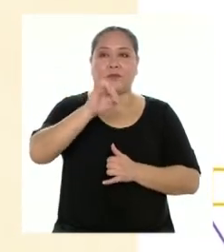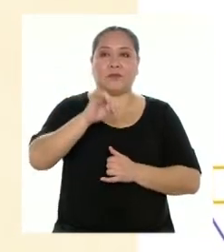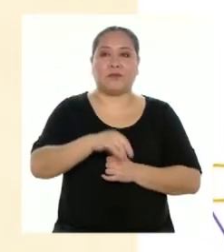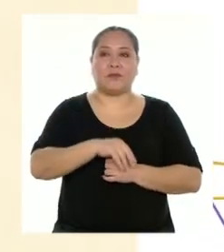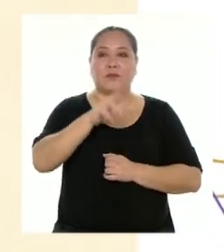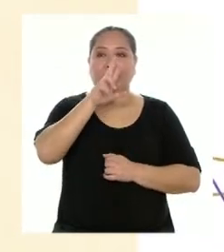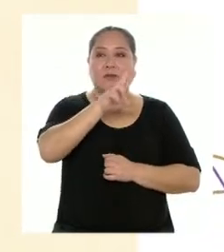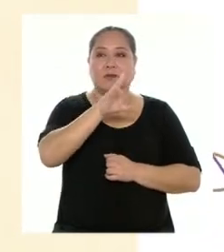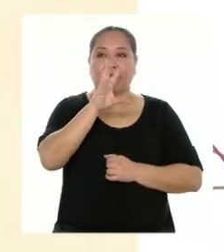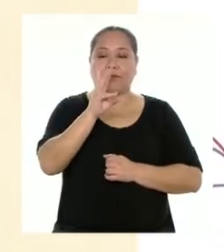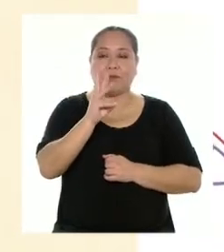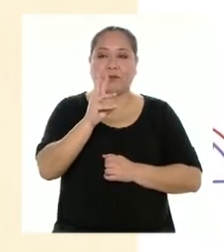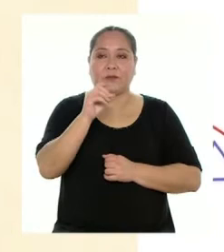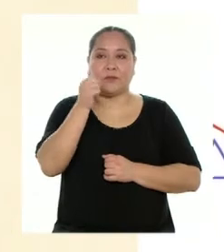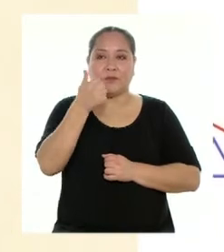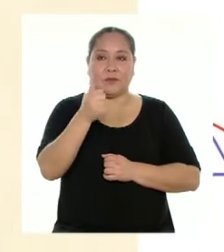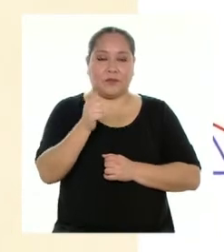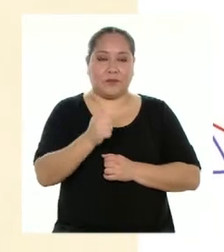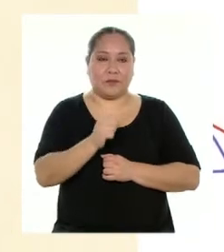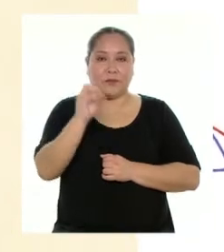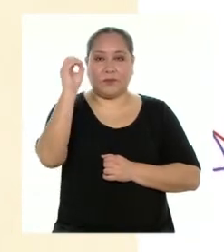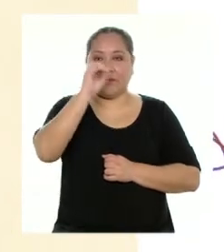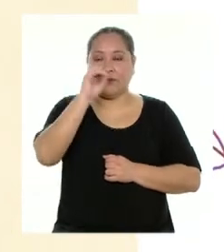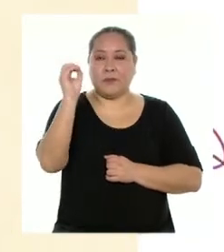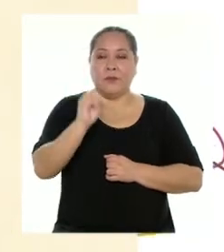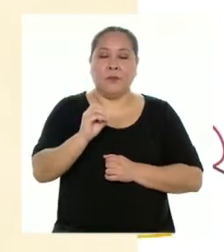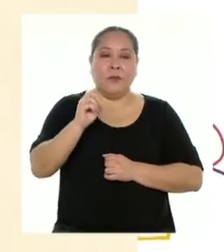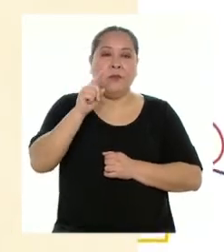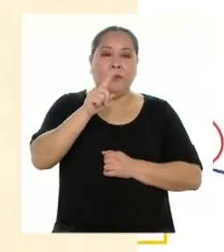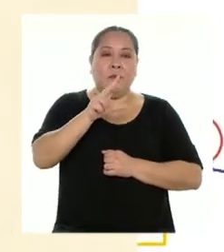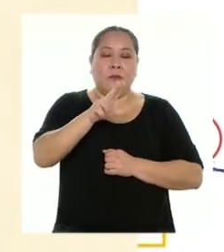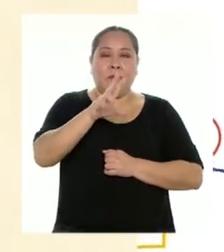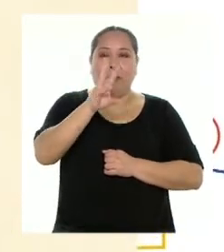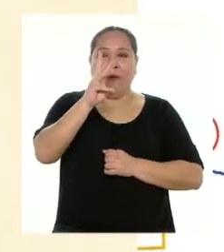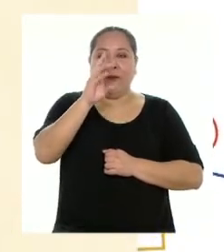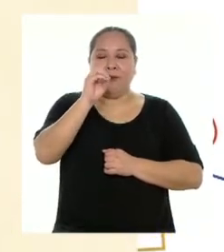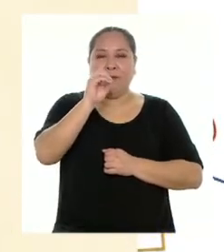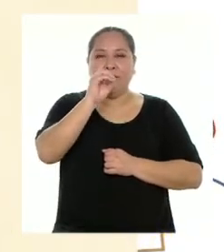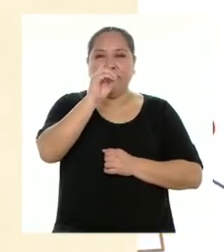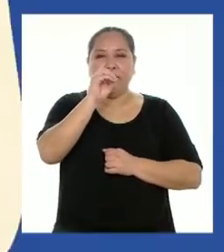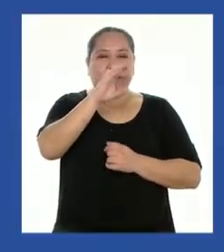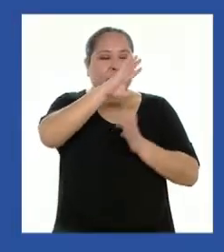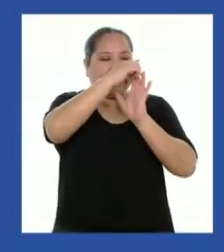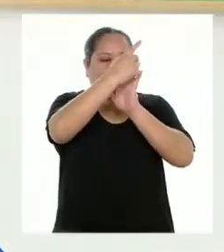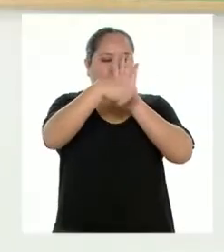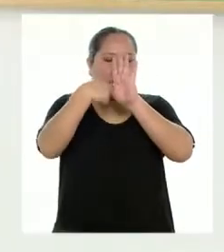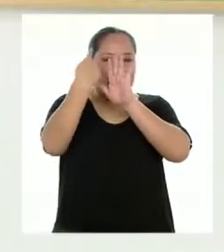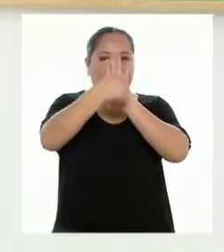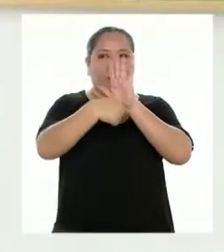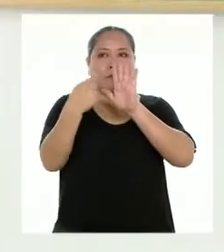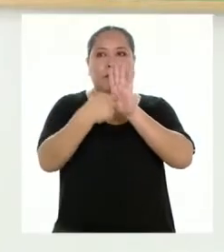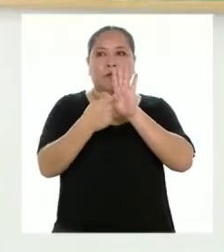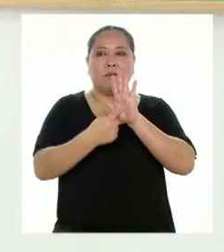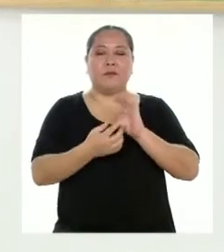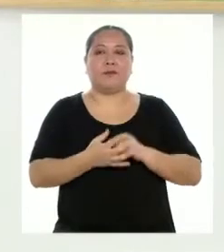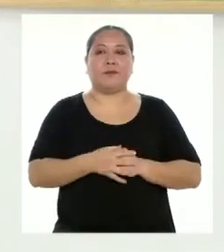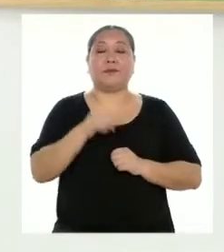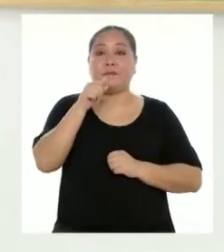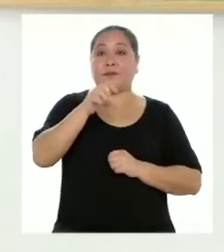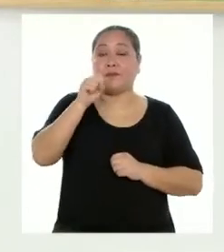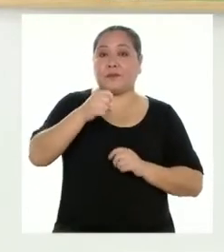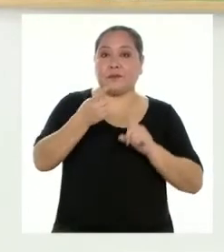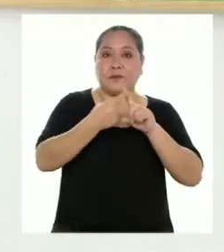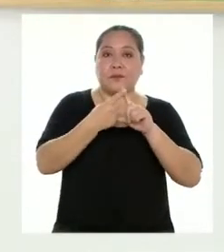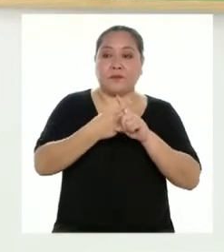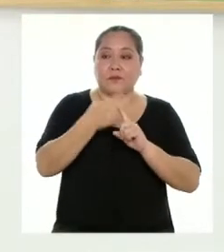36 es el 10% de 360 grados, que es el círculo completo. De acuerdo, así multiplicas